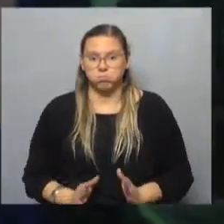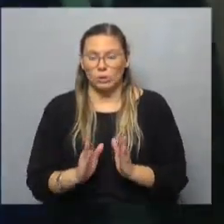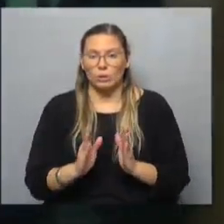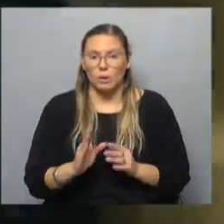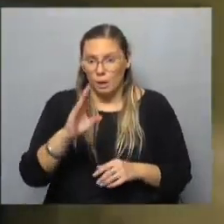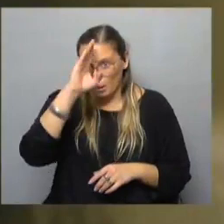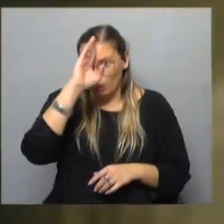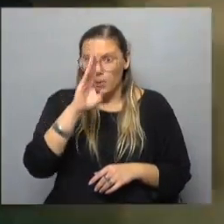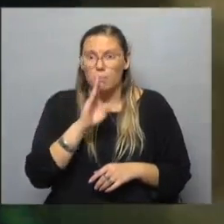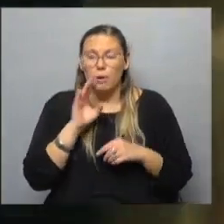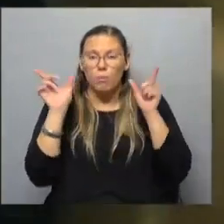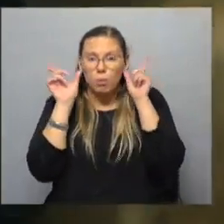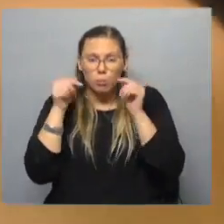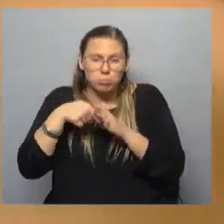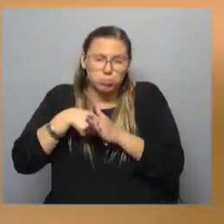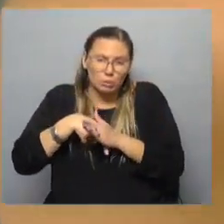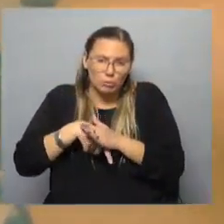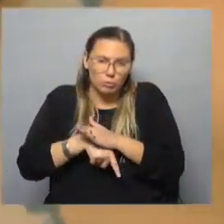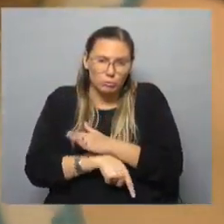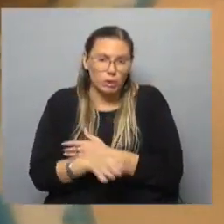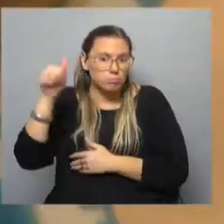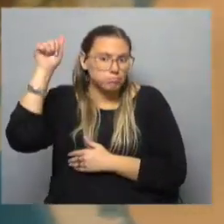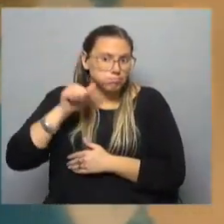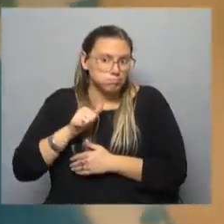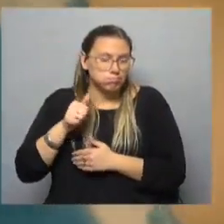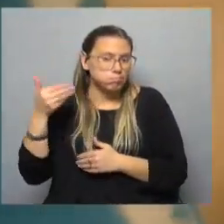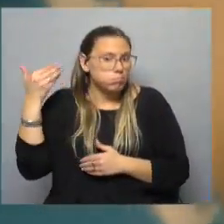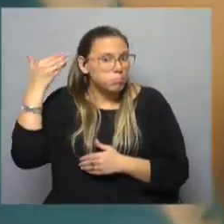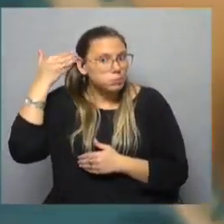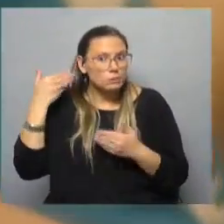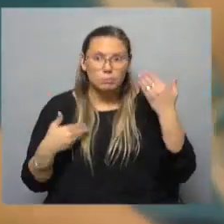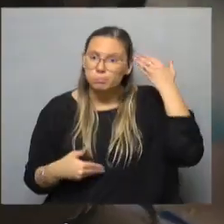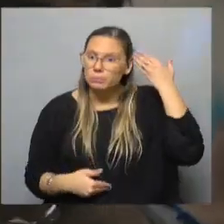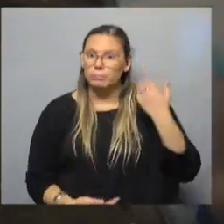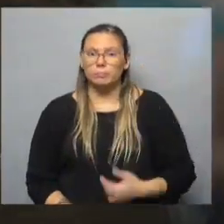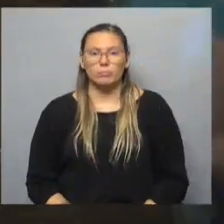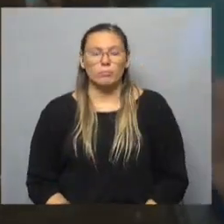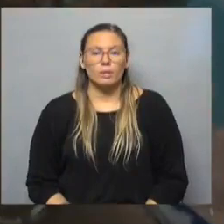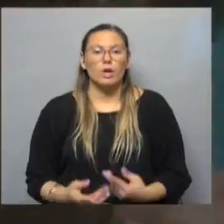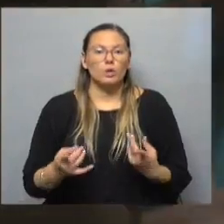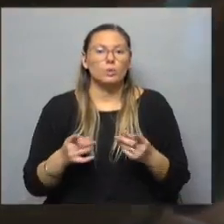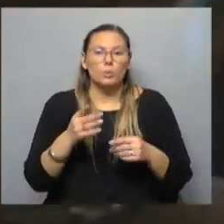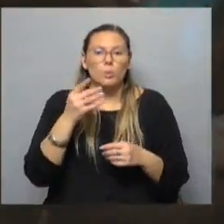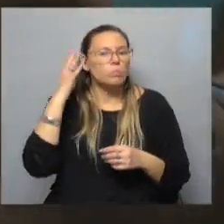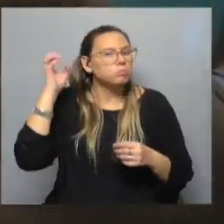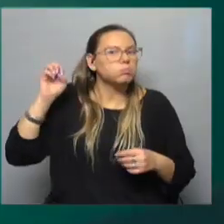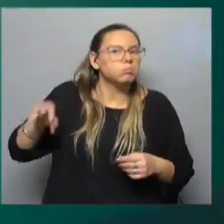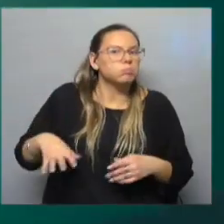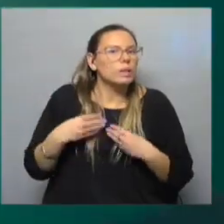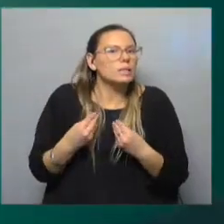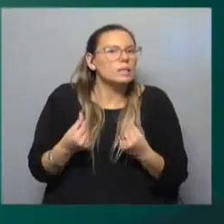con apusia bilateral profunda. Me operaron y me puse los implantes. ¿Cómo es tu silencio cuando te sacas los